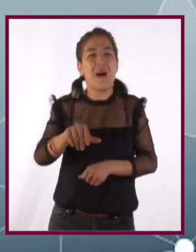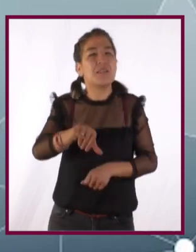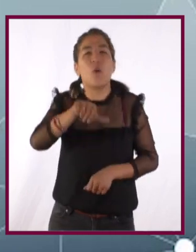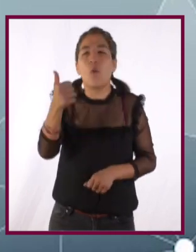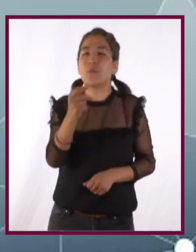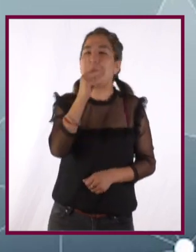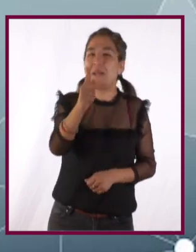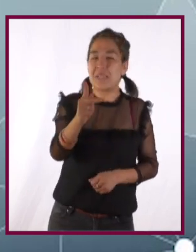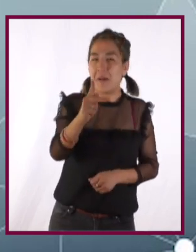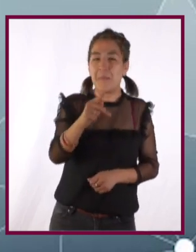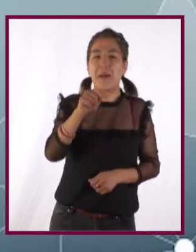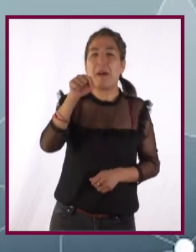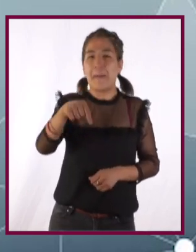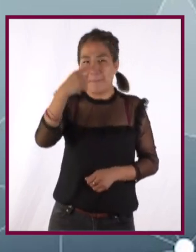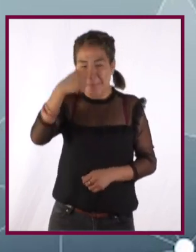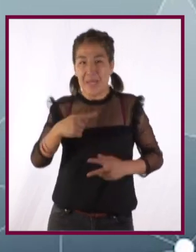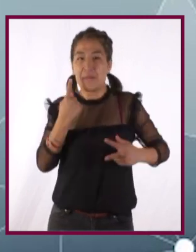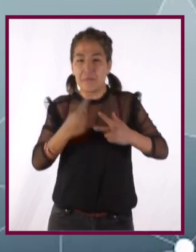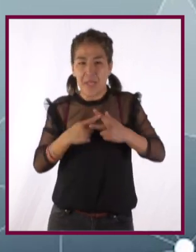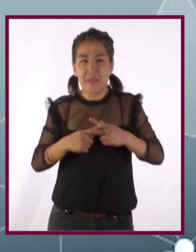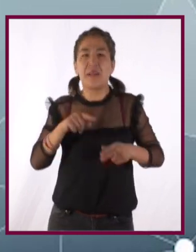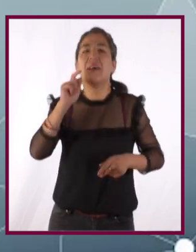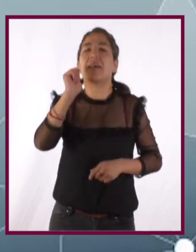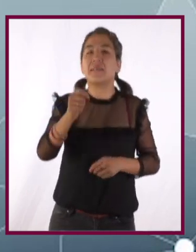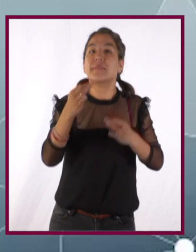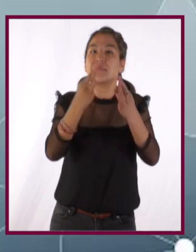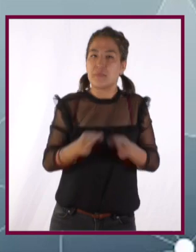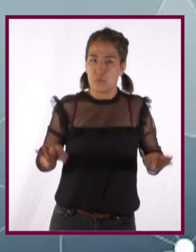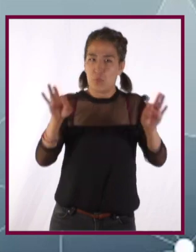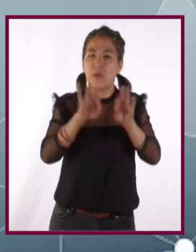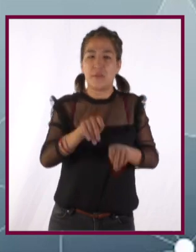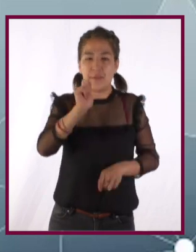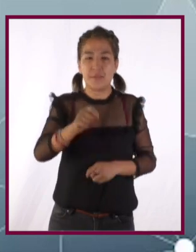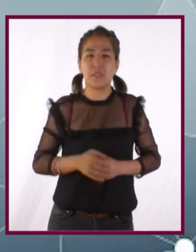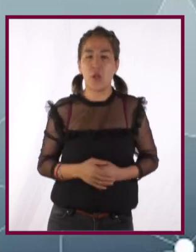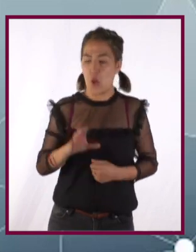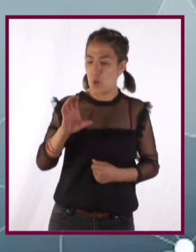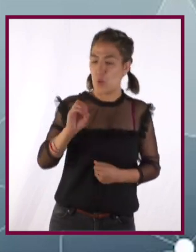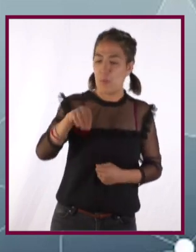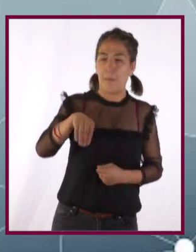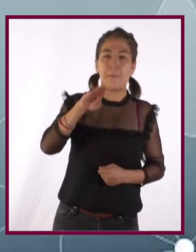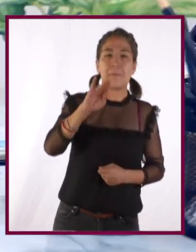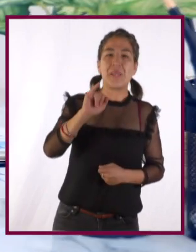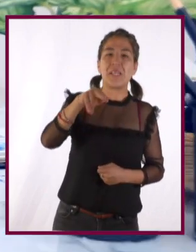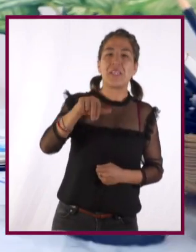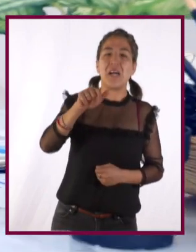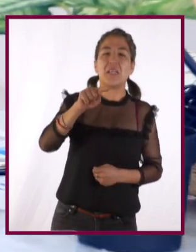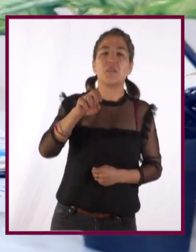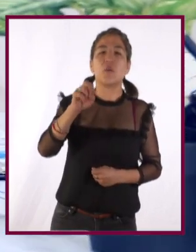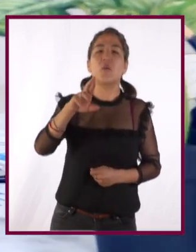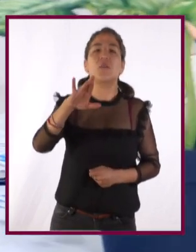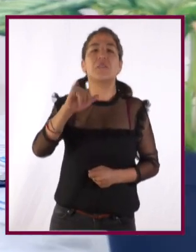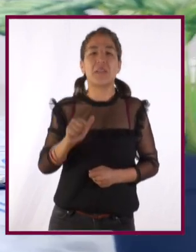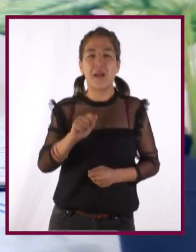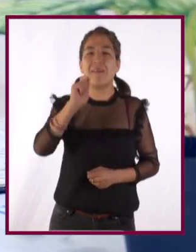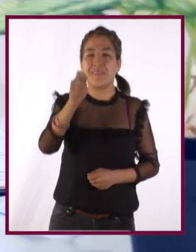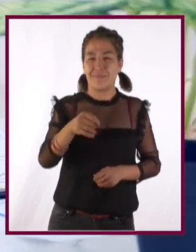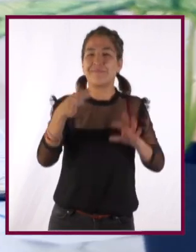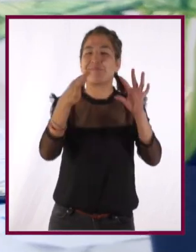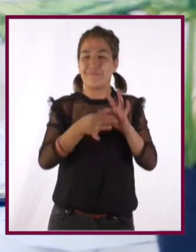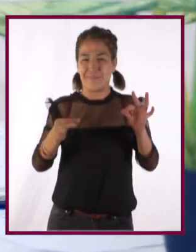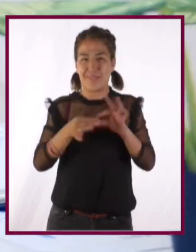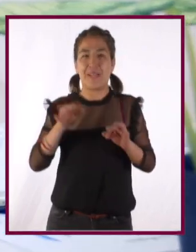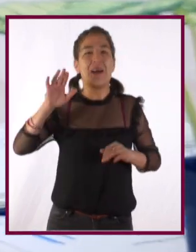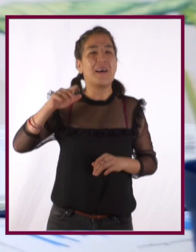concepto matemático que tenemos que considerar que es muy importante es la combinatoria, ¿sí? Aquí, como